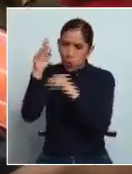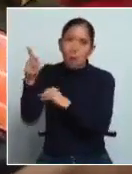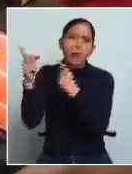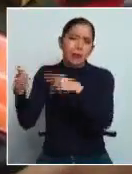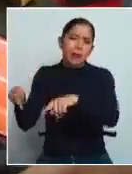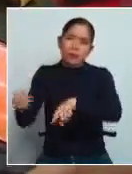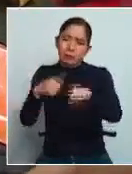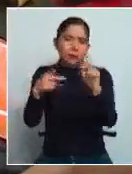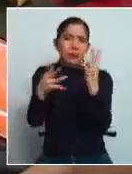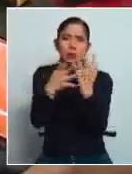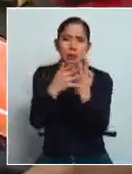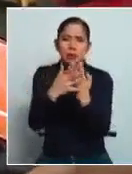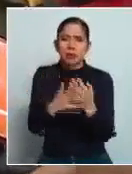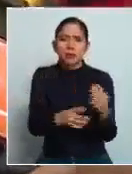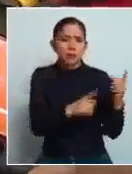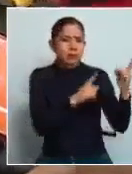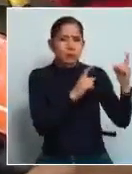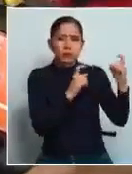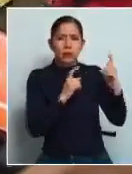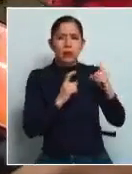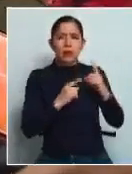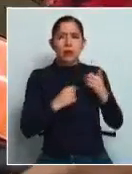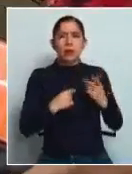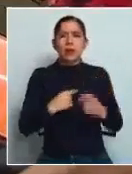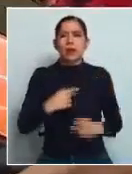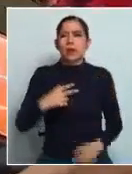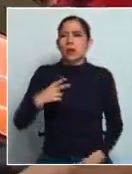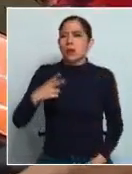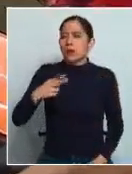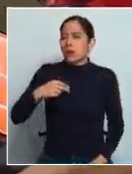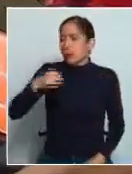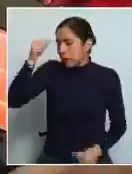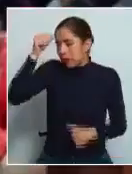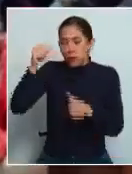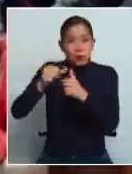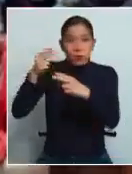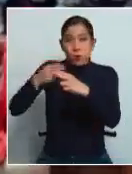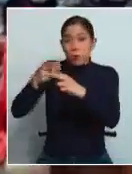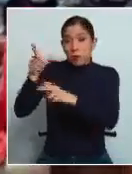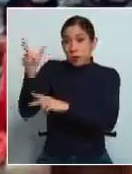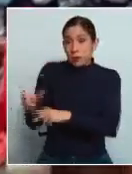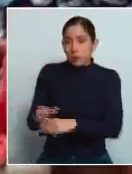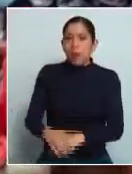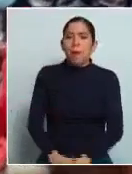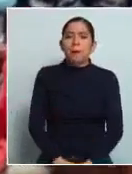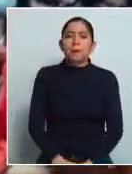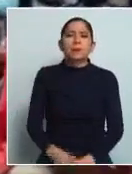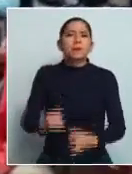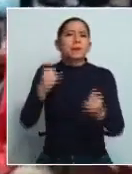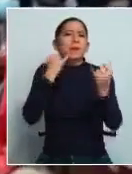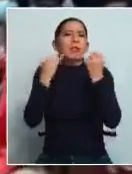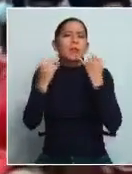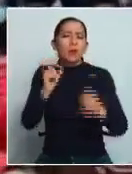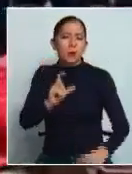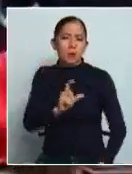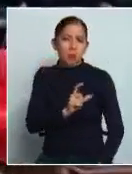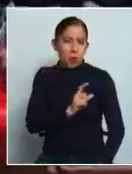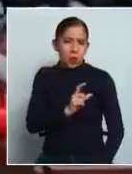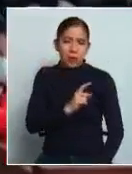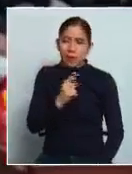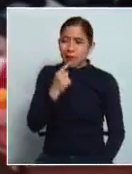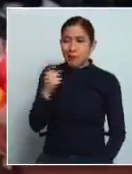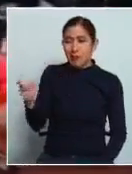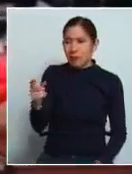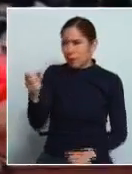cautelares. ¿Cuál es el nombre del presidente? No recuerdo, pero es el presidente del Tribunal Electoral. Según el informe preliminar de la Policía Nacional, se tiene que